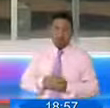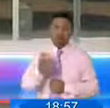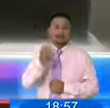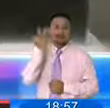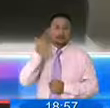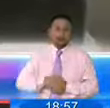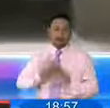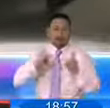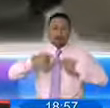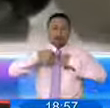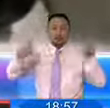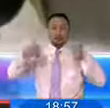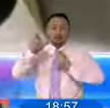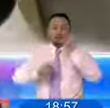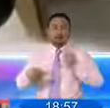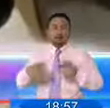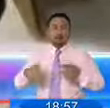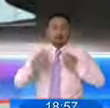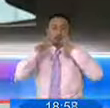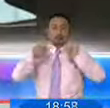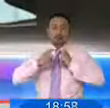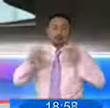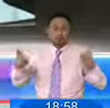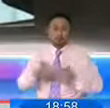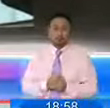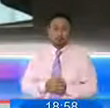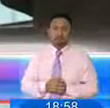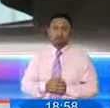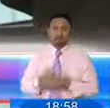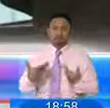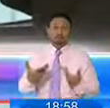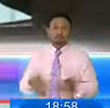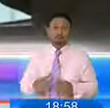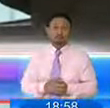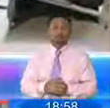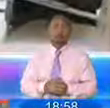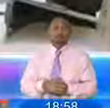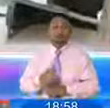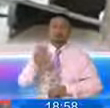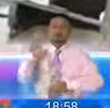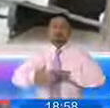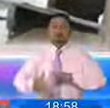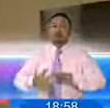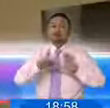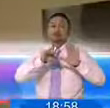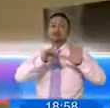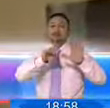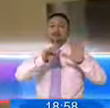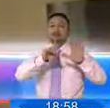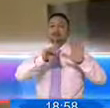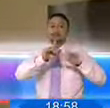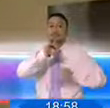para convocar a la ciudadanía a consulta popular, que debería realizarse en el plazo máximo de 60